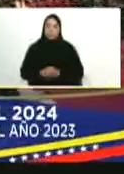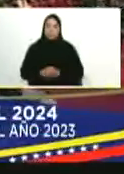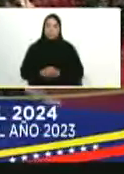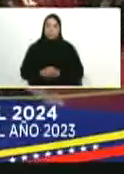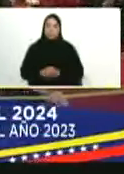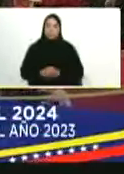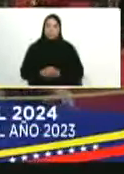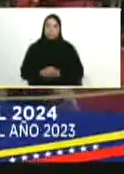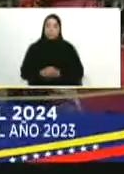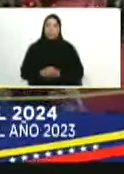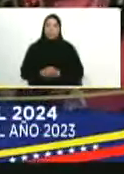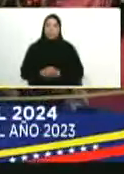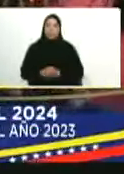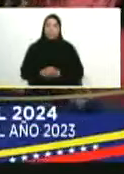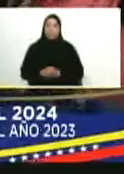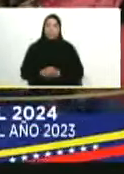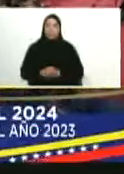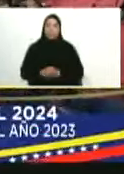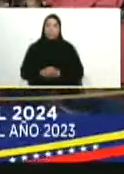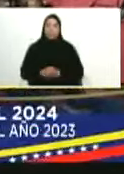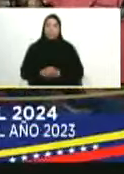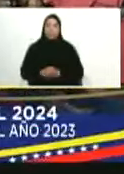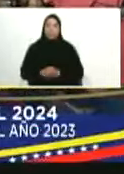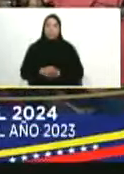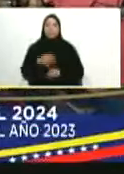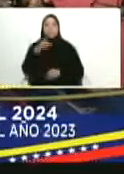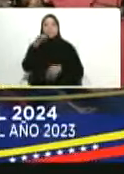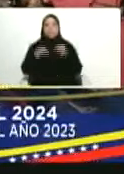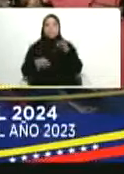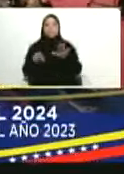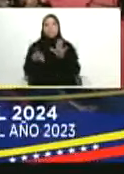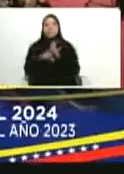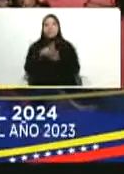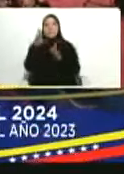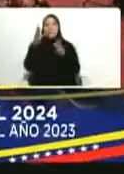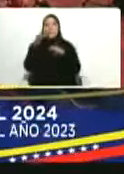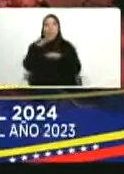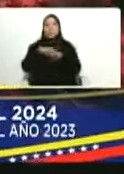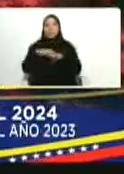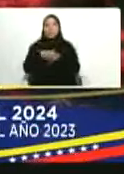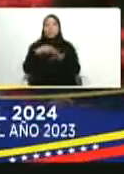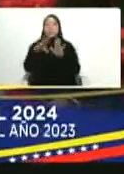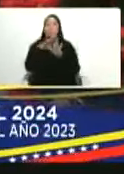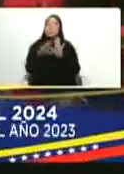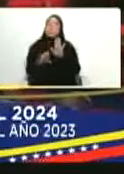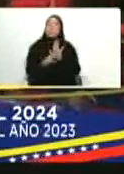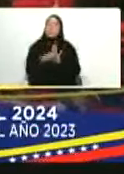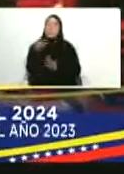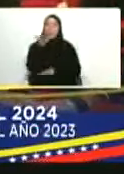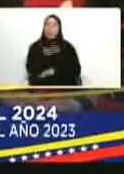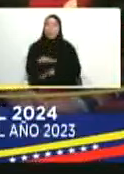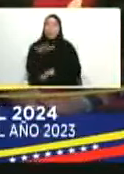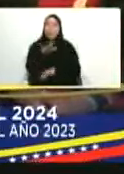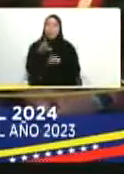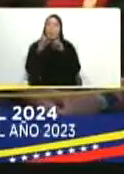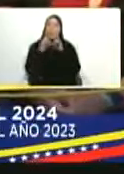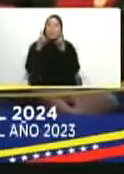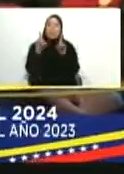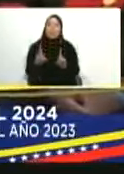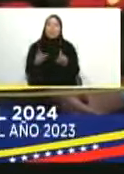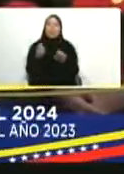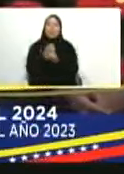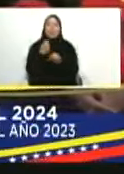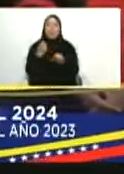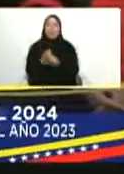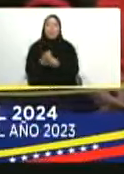que el día de hoy Luis Bustillos, magistrado de la Sala Constitucional, ha sido designado por la Sala